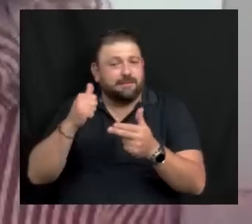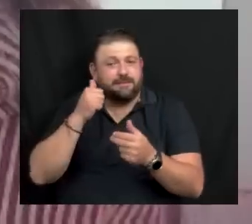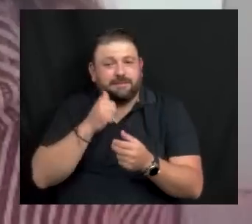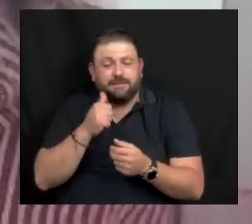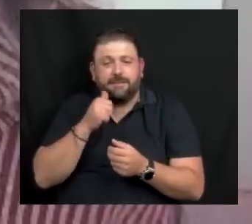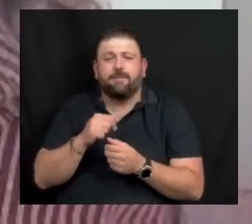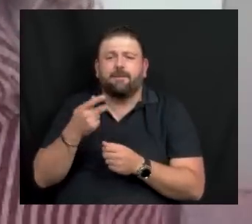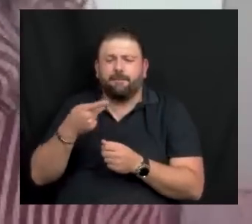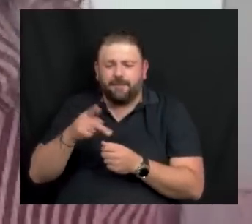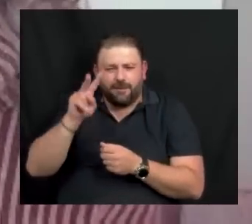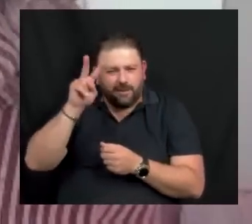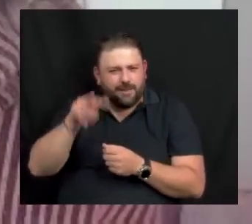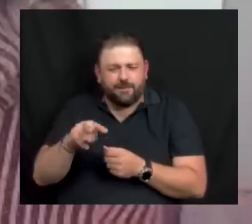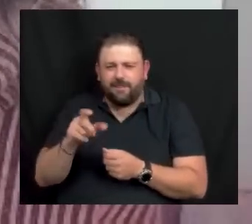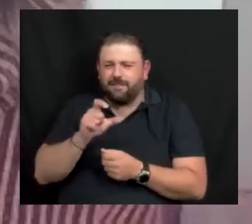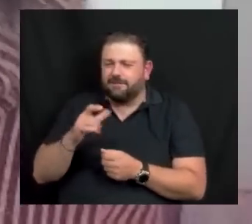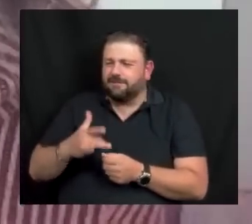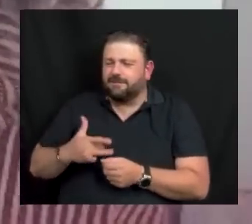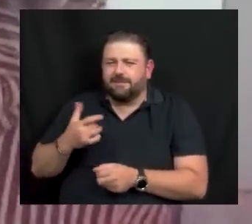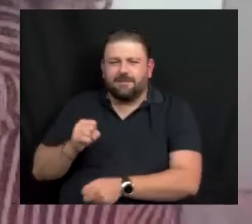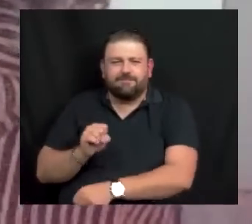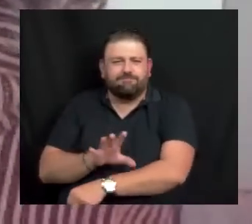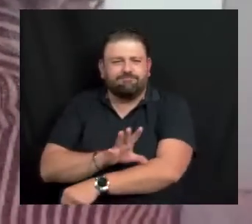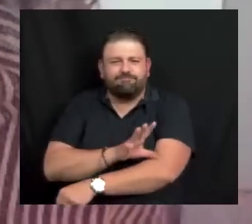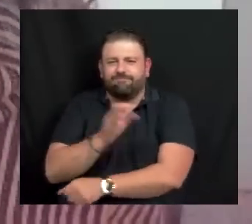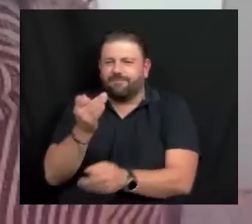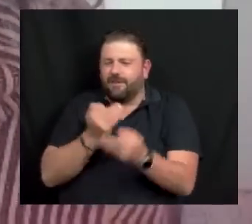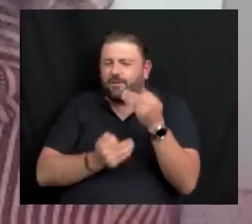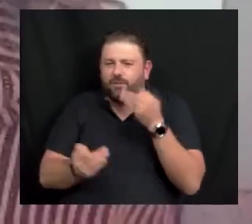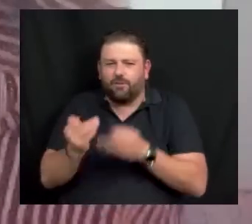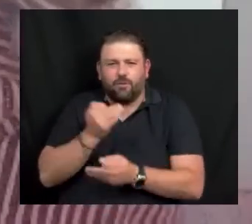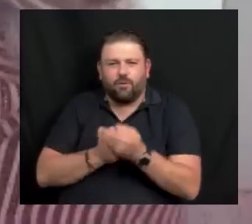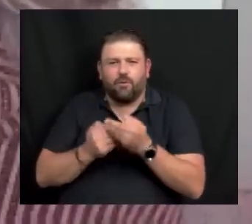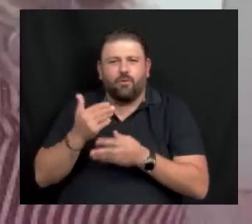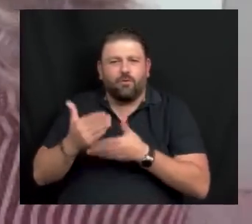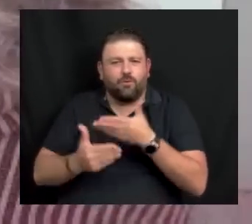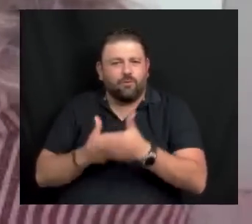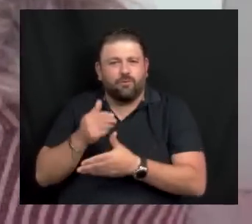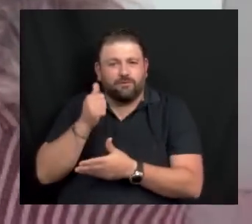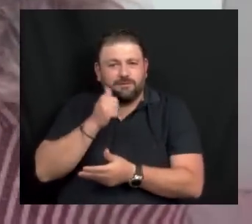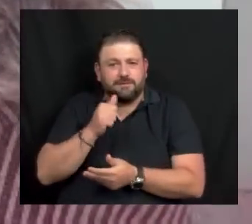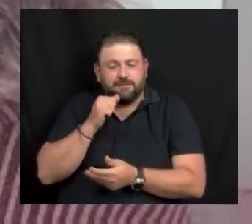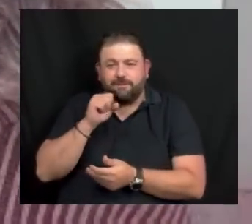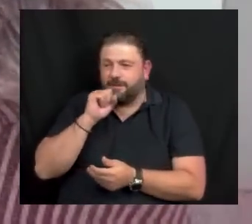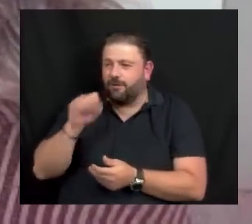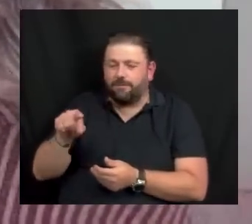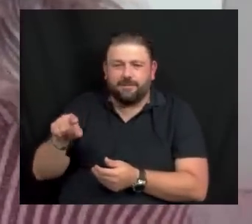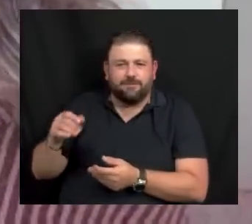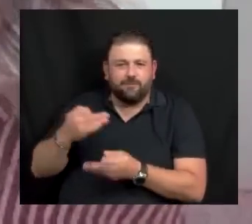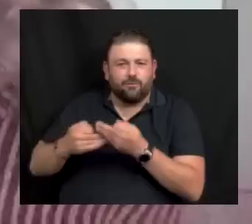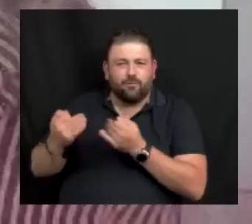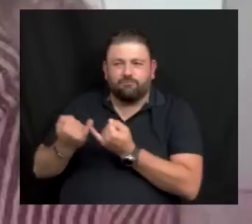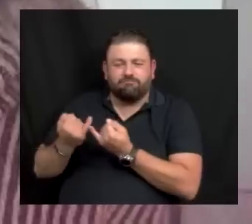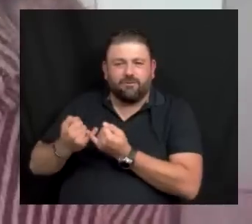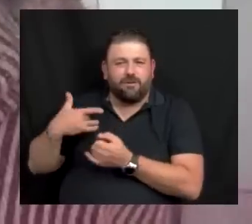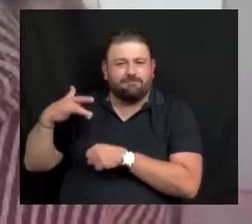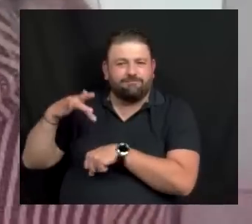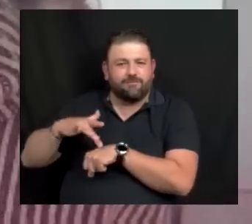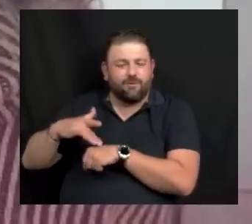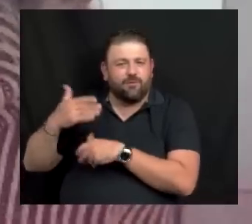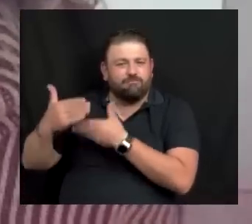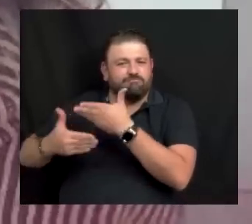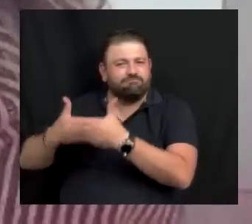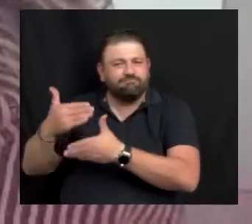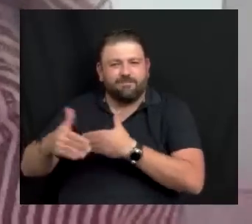generaciones, pero es muy emocionante poder saber que estamos encaminados al mismo destino que ellos. Híjole, qué